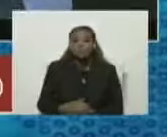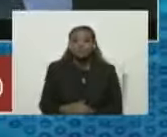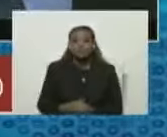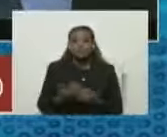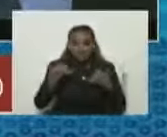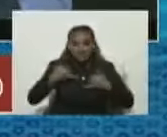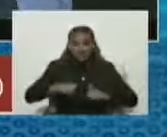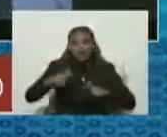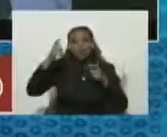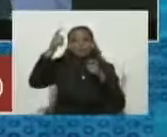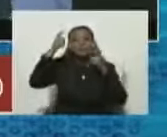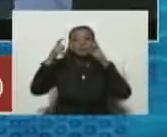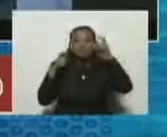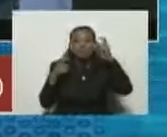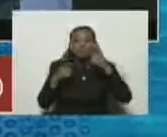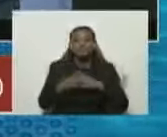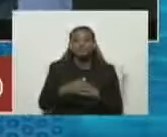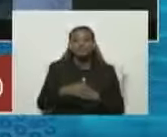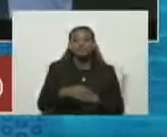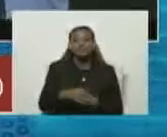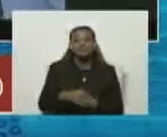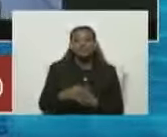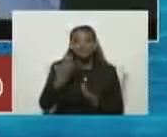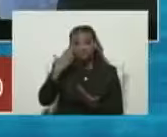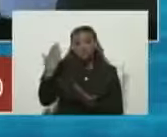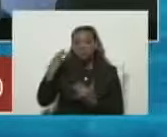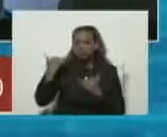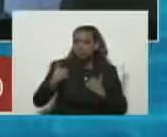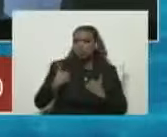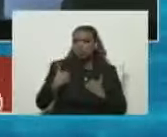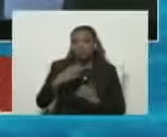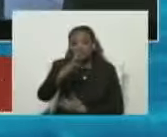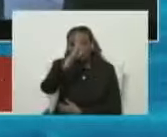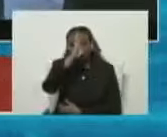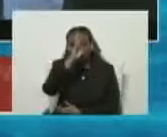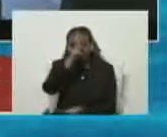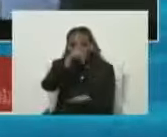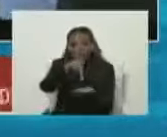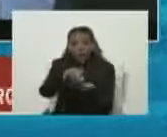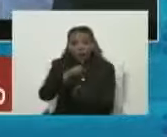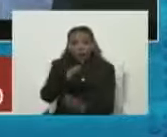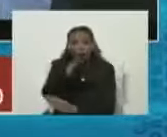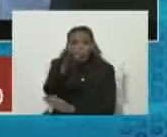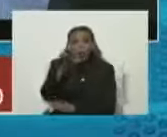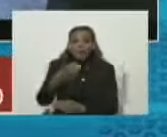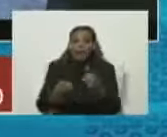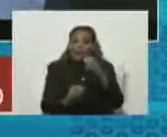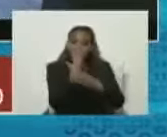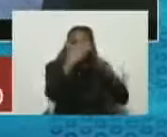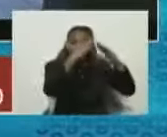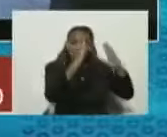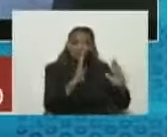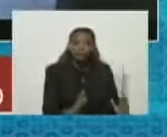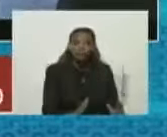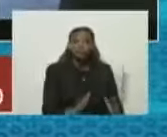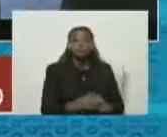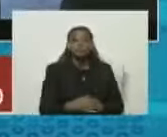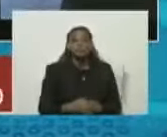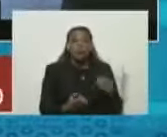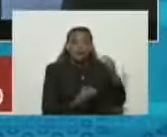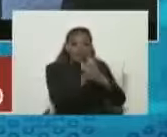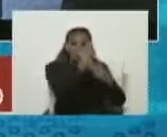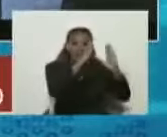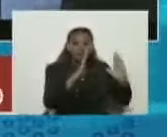hijo de Hugo Chávez, y voy de Barinas directo a Miraflores a la gran victoria